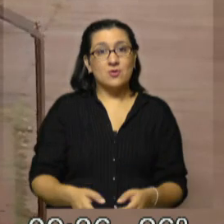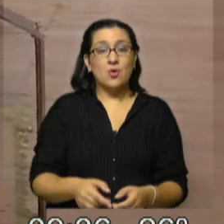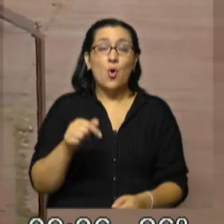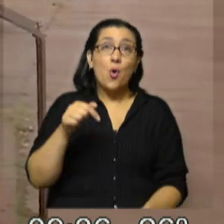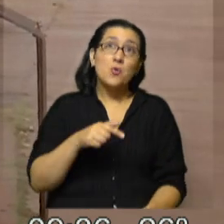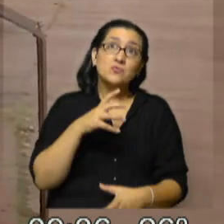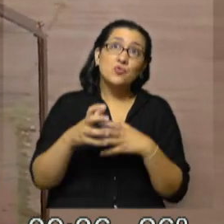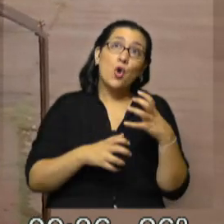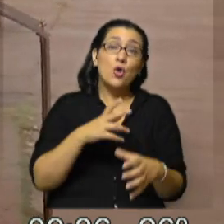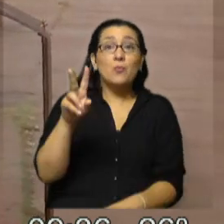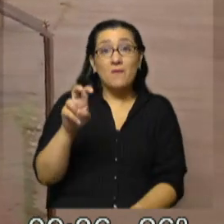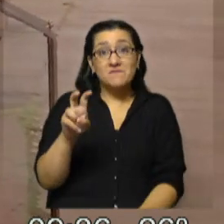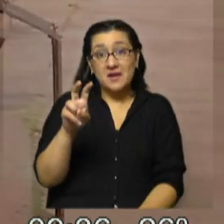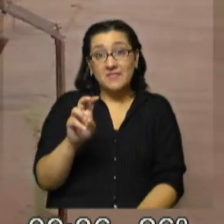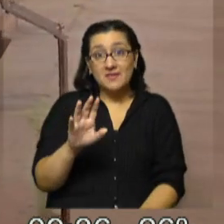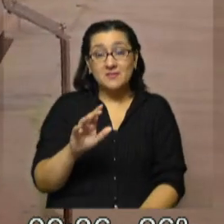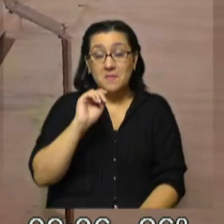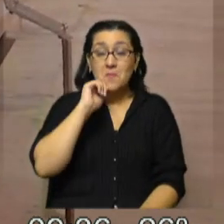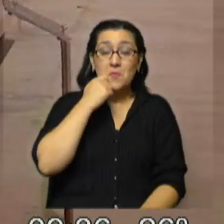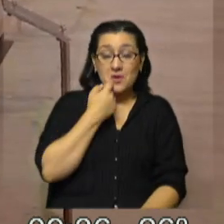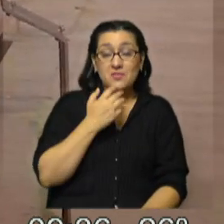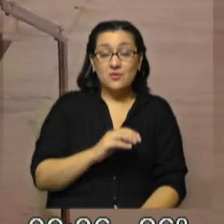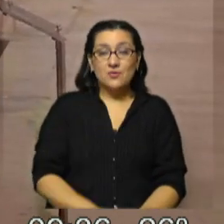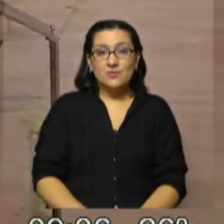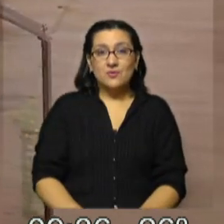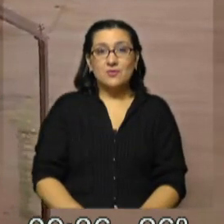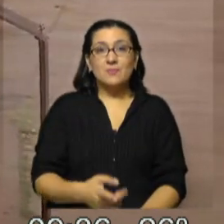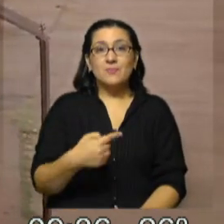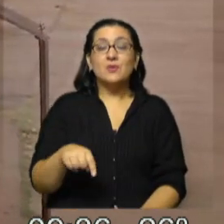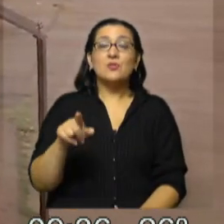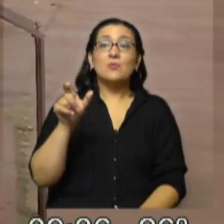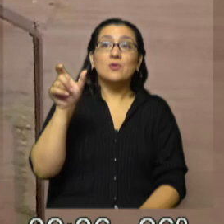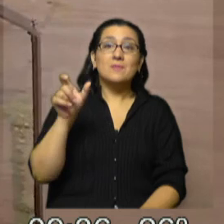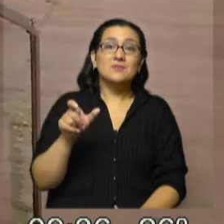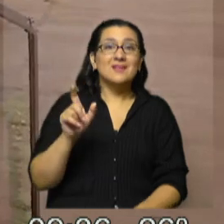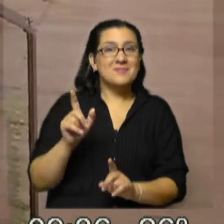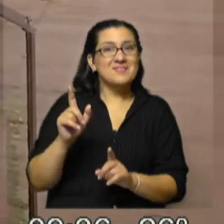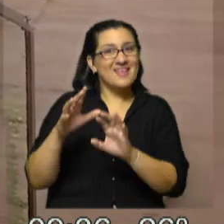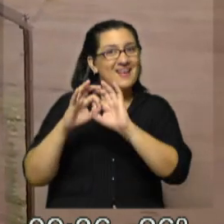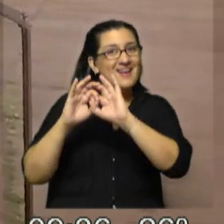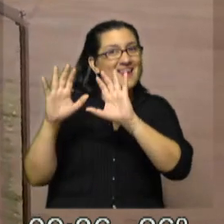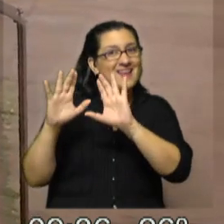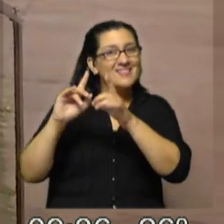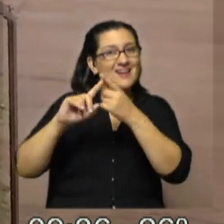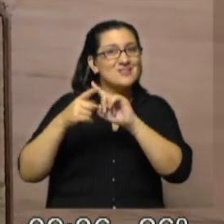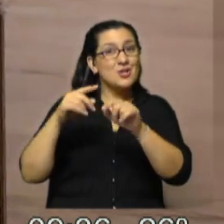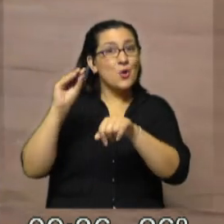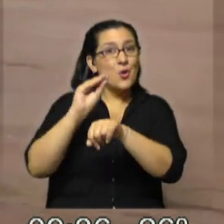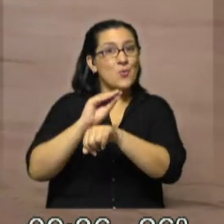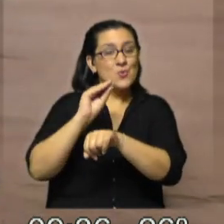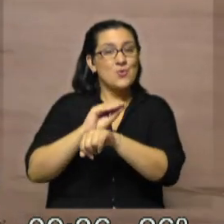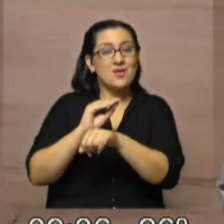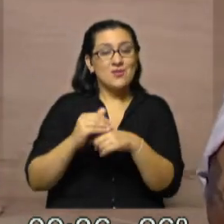que hoy tiene un color más verde, en un color totalmente más claro. Pero estamos con alguien que también la tiene clara, que tiene mucho que ver con la cultura y que